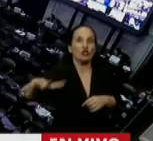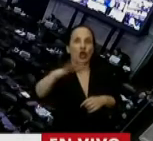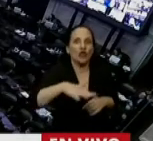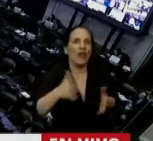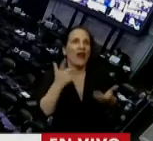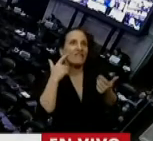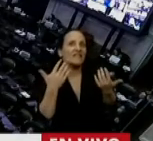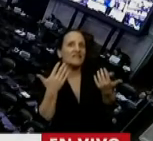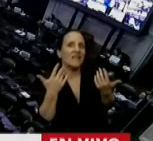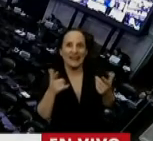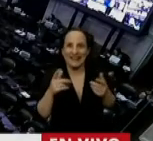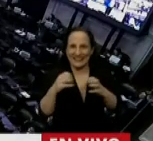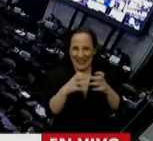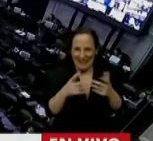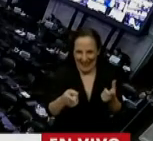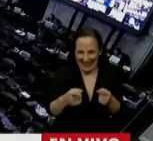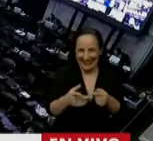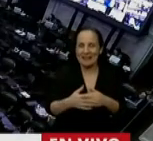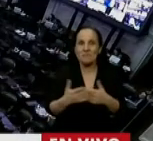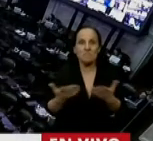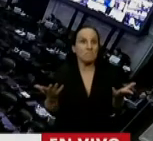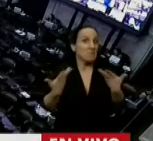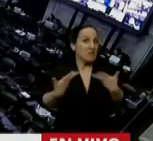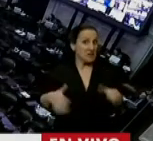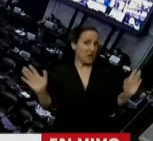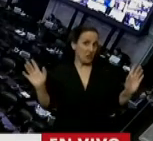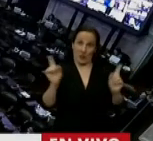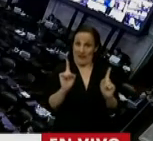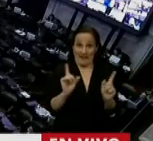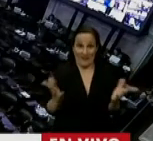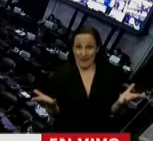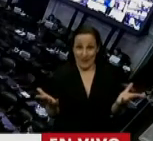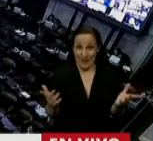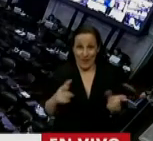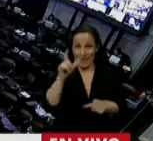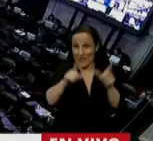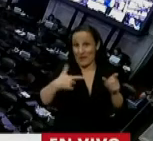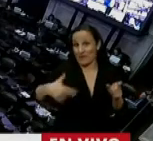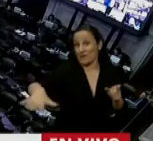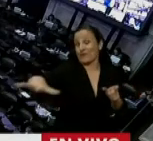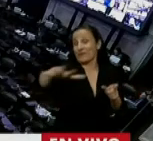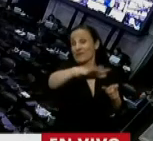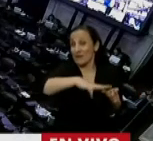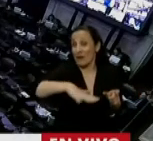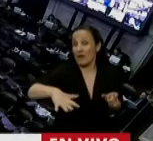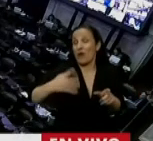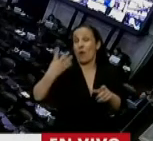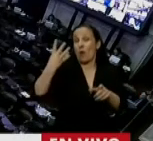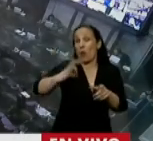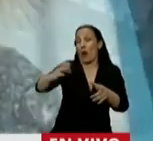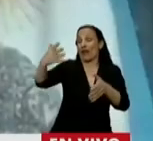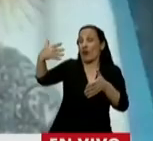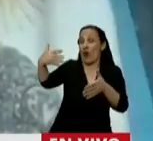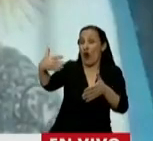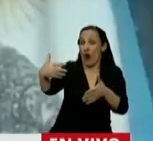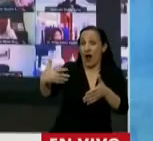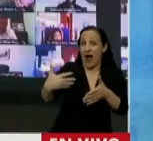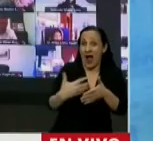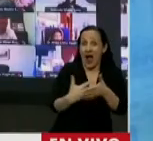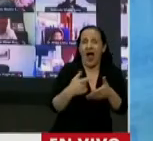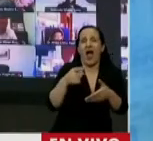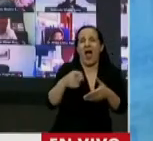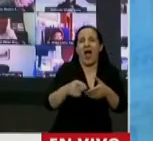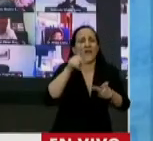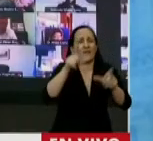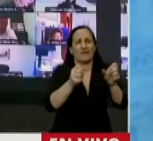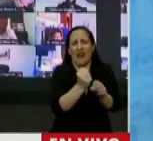solo tiene en, digamos, todavía no se conoce científicamente qué impacto eso tiene en nuestra salud, pero eso sí después, por ejemplo, en el caso del